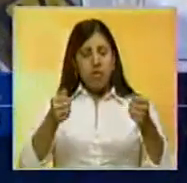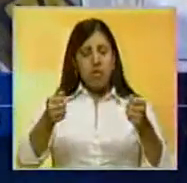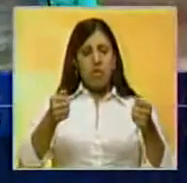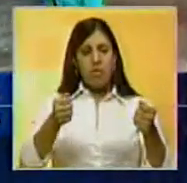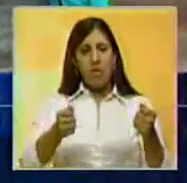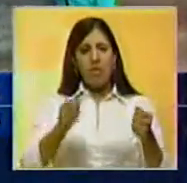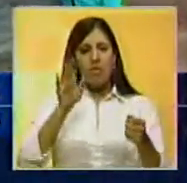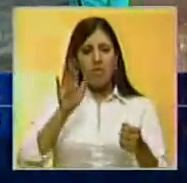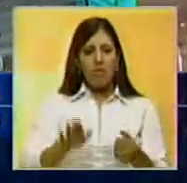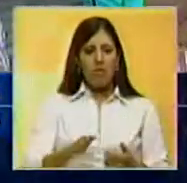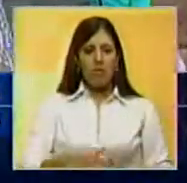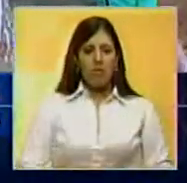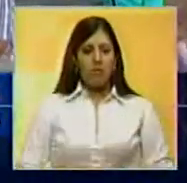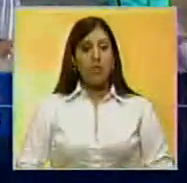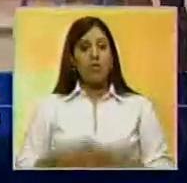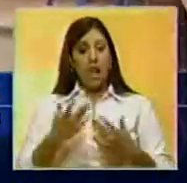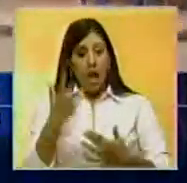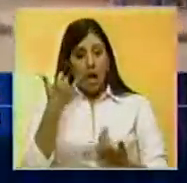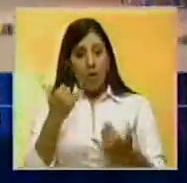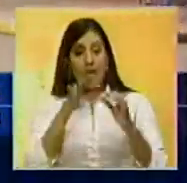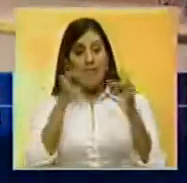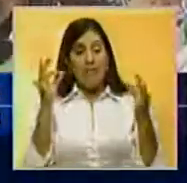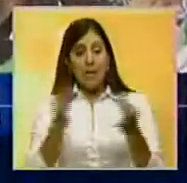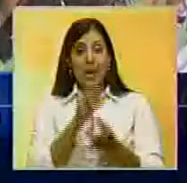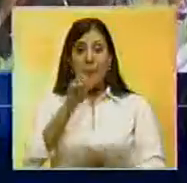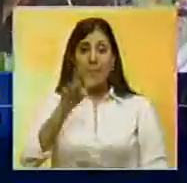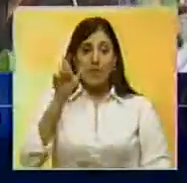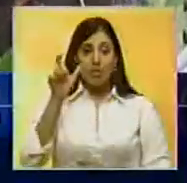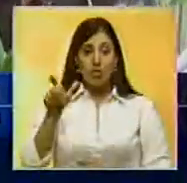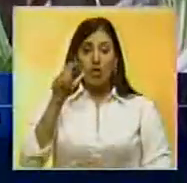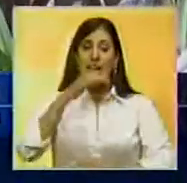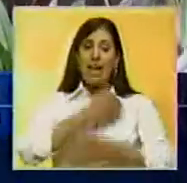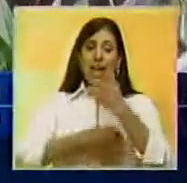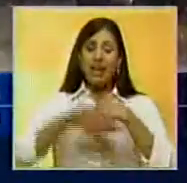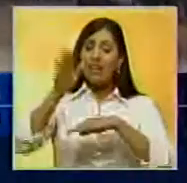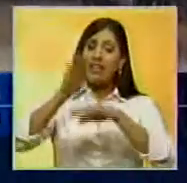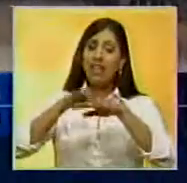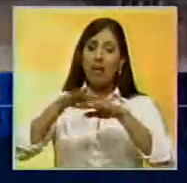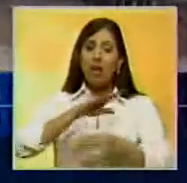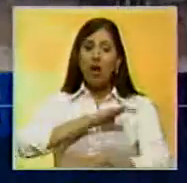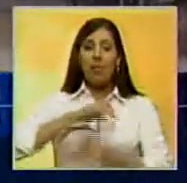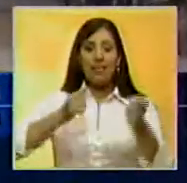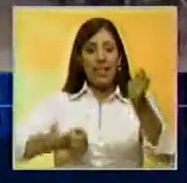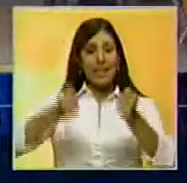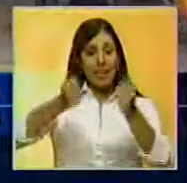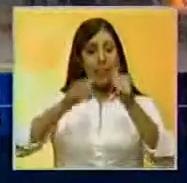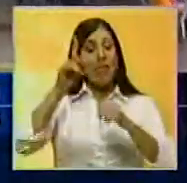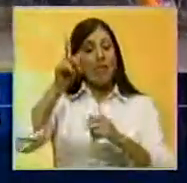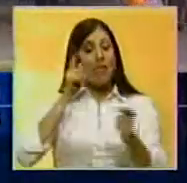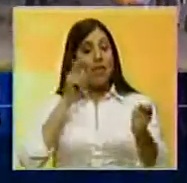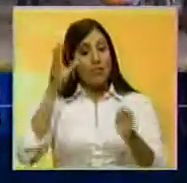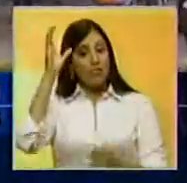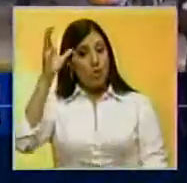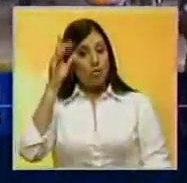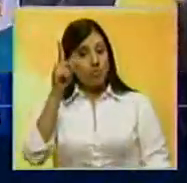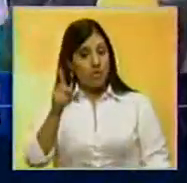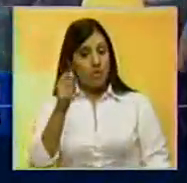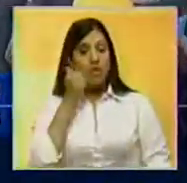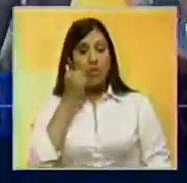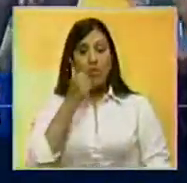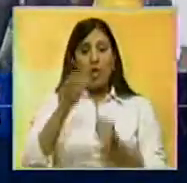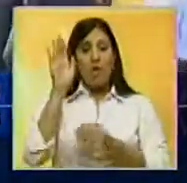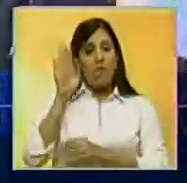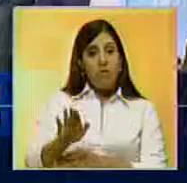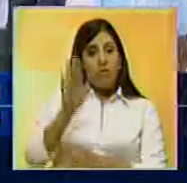la vía. Por su parte, familiares de los heridos hicieron un llamado a las cooperativas de transporte para que tomen conciencia y no sigan